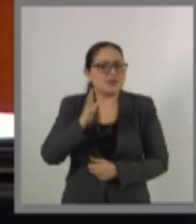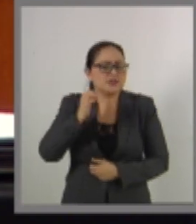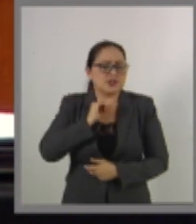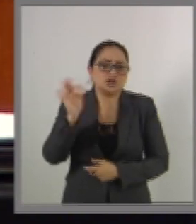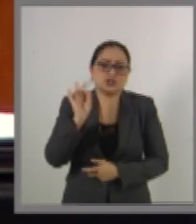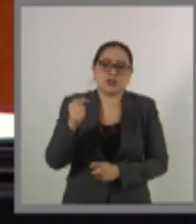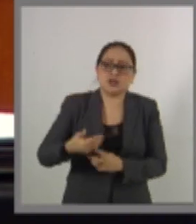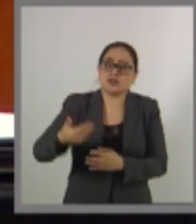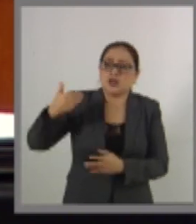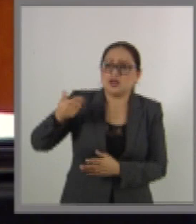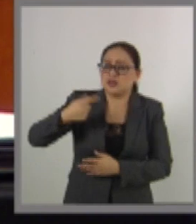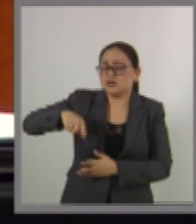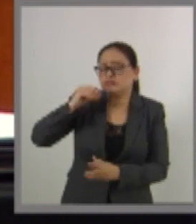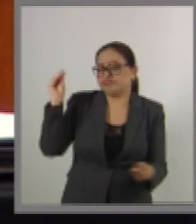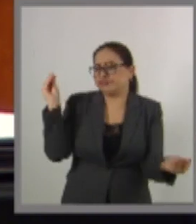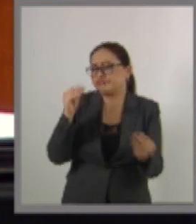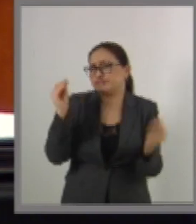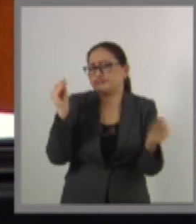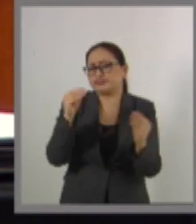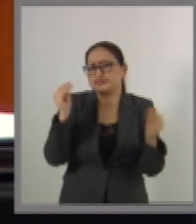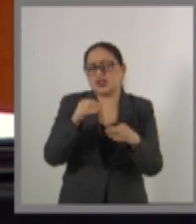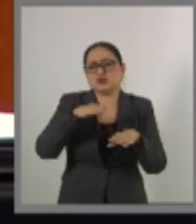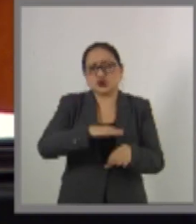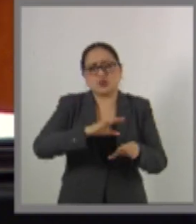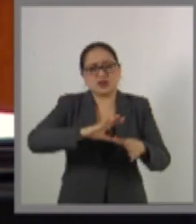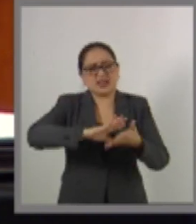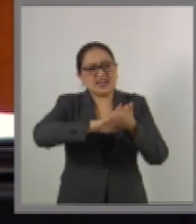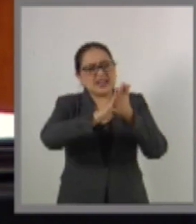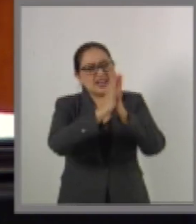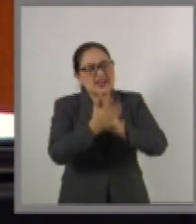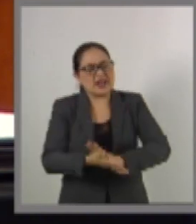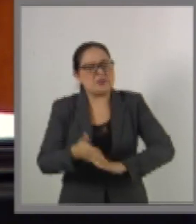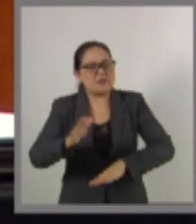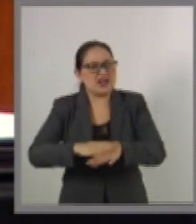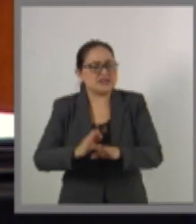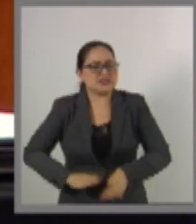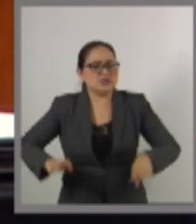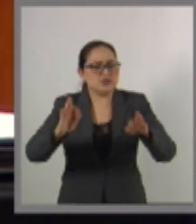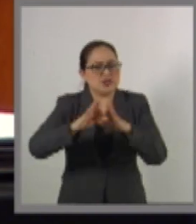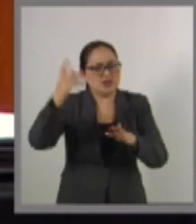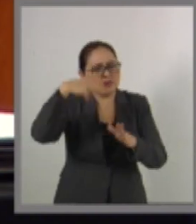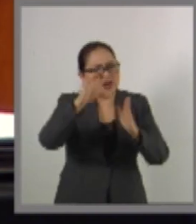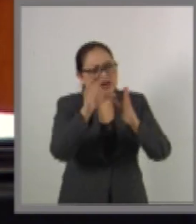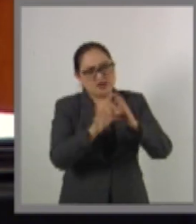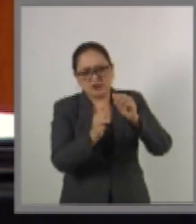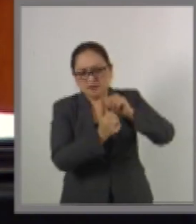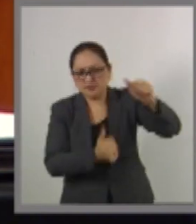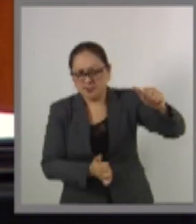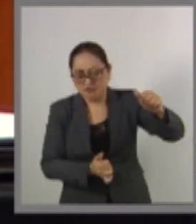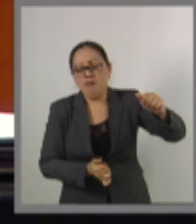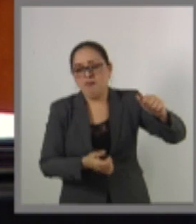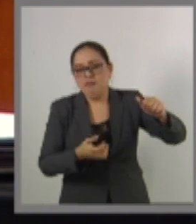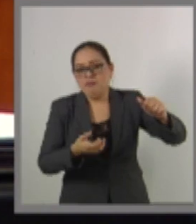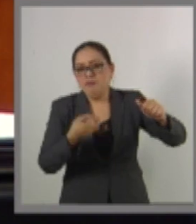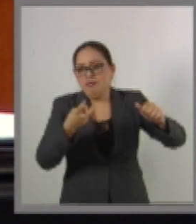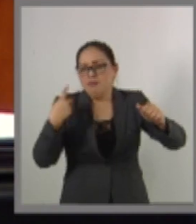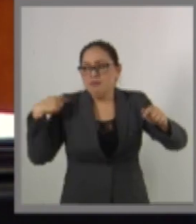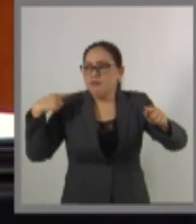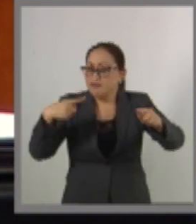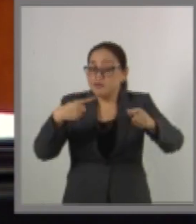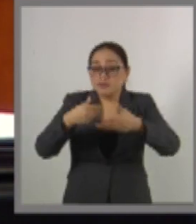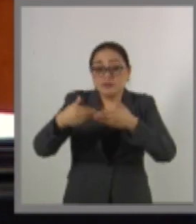discutíamos las transformaciones o los cambios más profundos que se hayan discutido en esta Cámara Alta en muchos